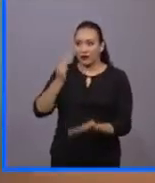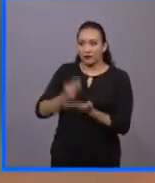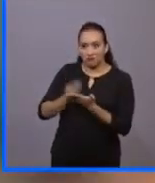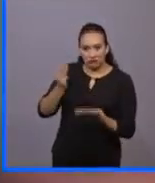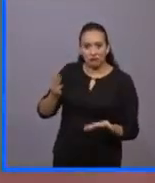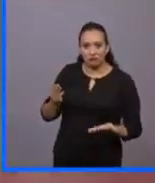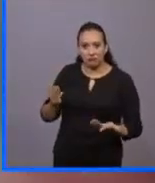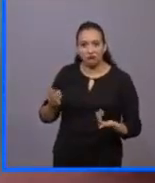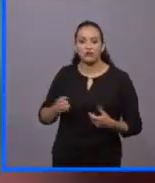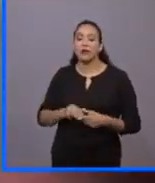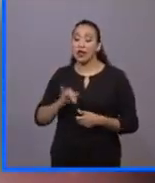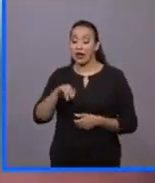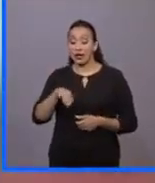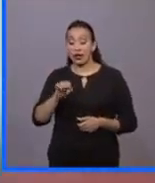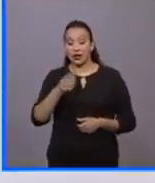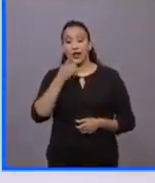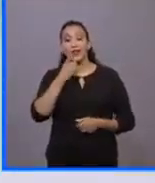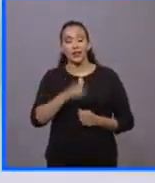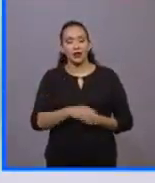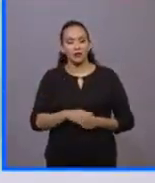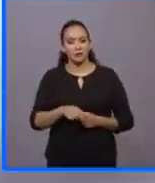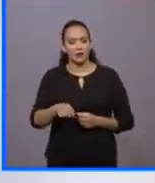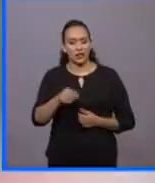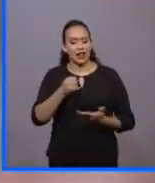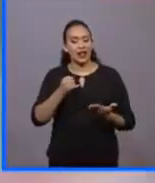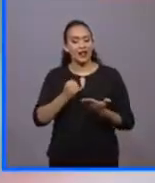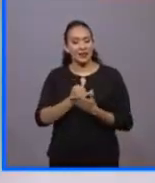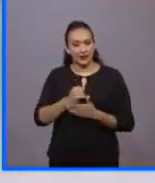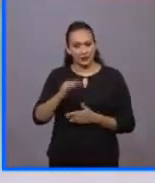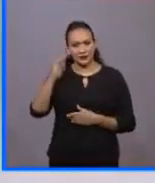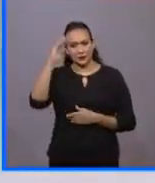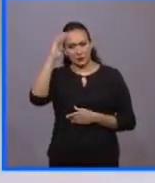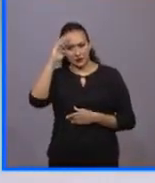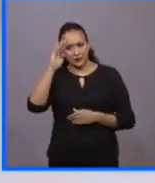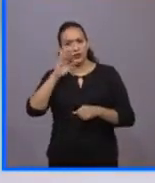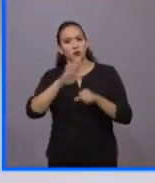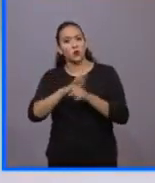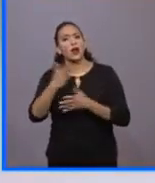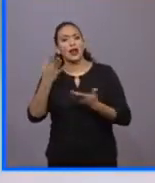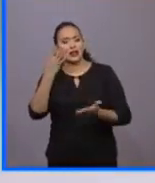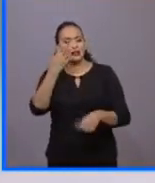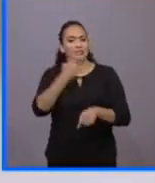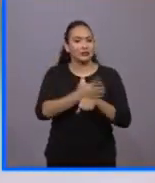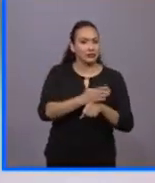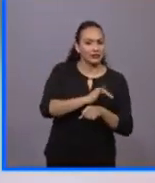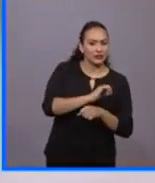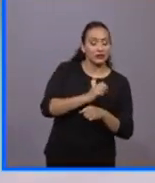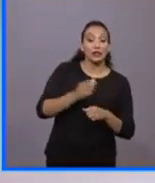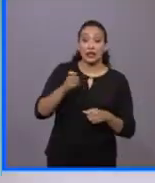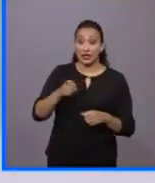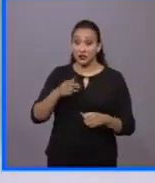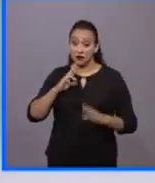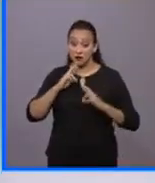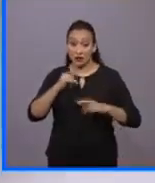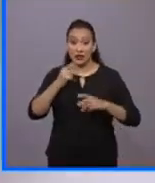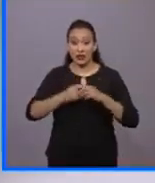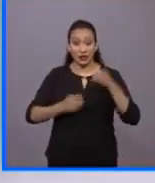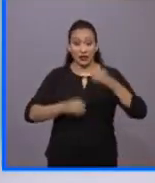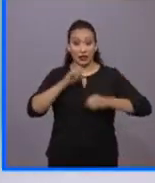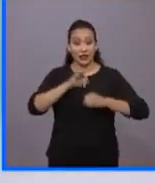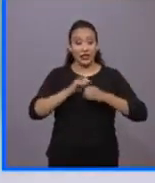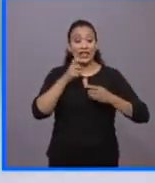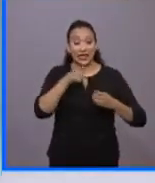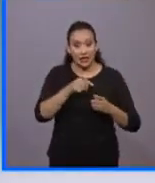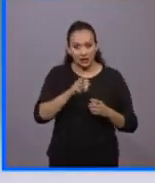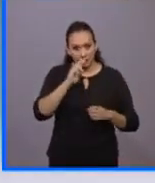fiscalización. El INE señaló que la decisión que adopte será materia de revisión por parte del Tribunal Electoral, quien determinará